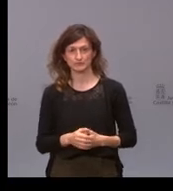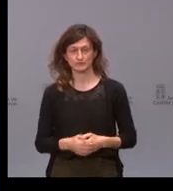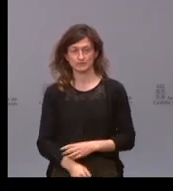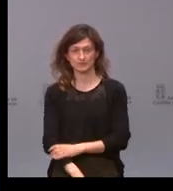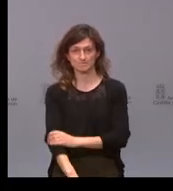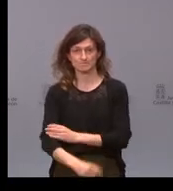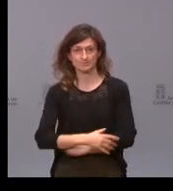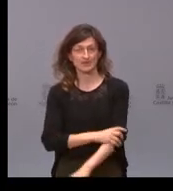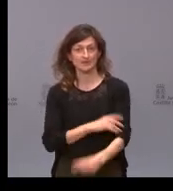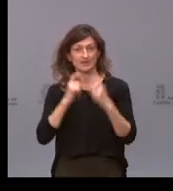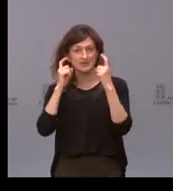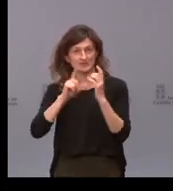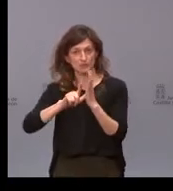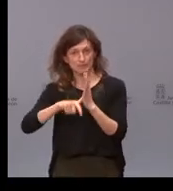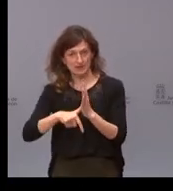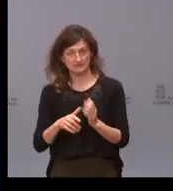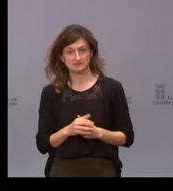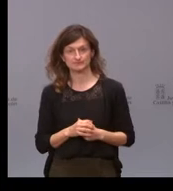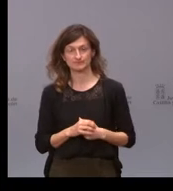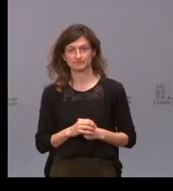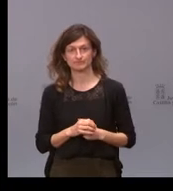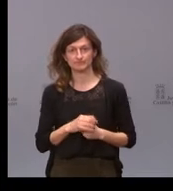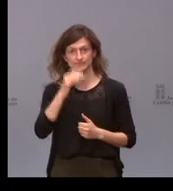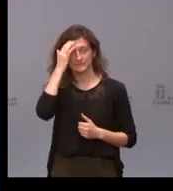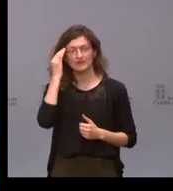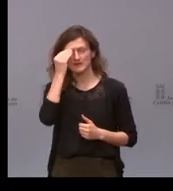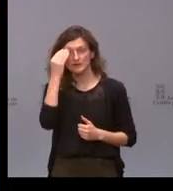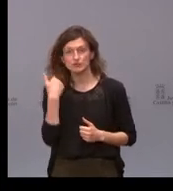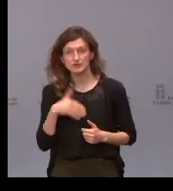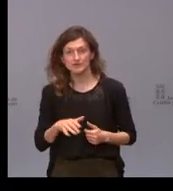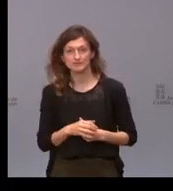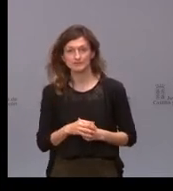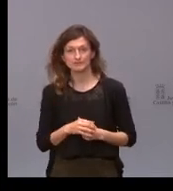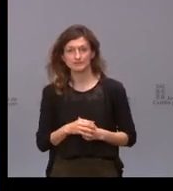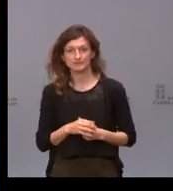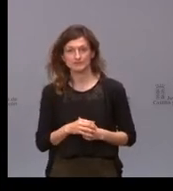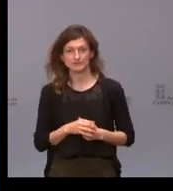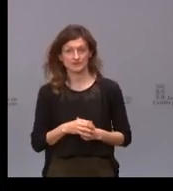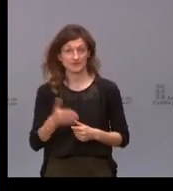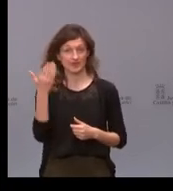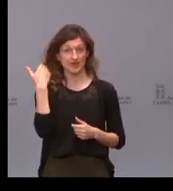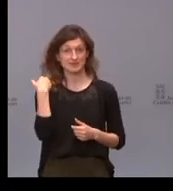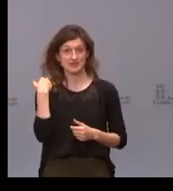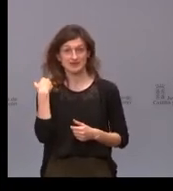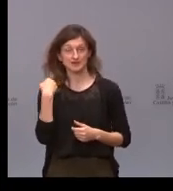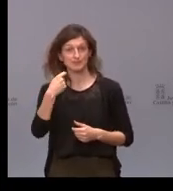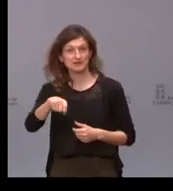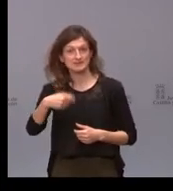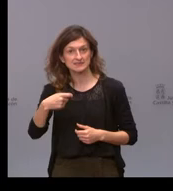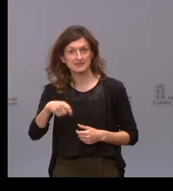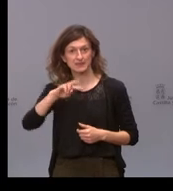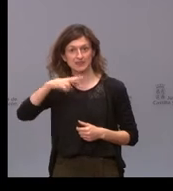lo intentamos más tarde y si creo que ya está y ha salido de lo que ayer comentó señor presidente la vicepresidenta